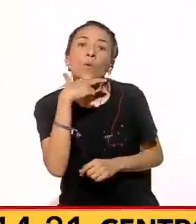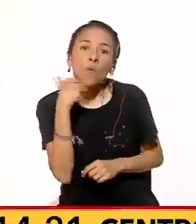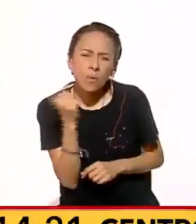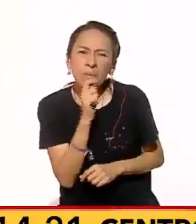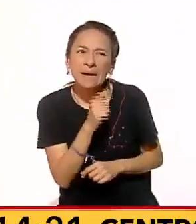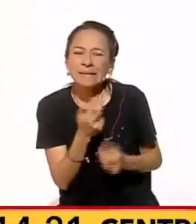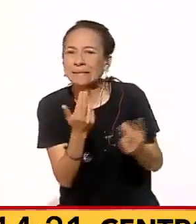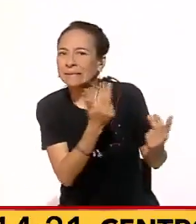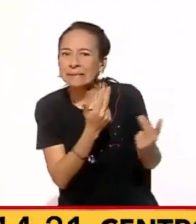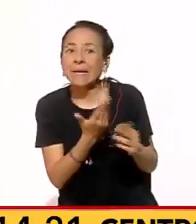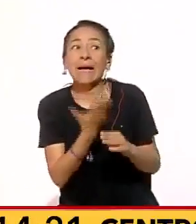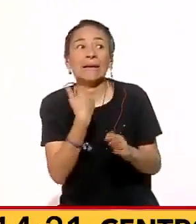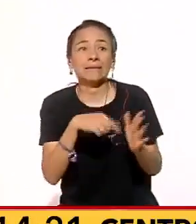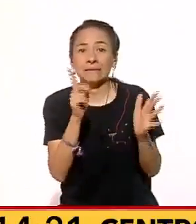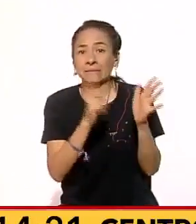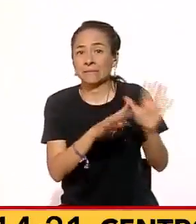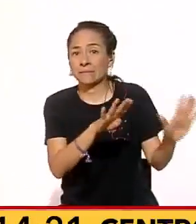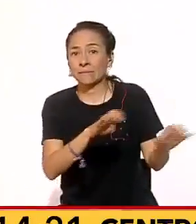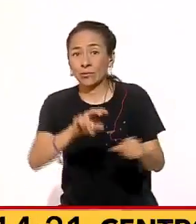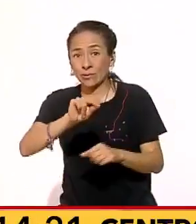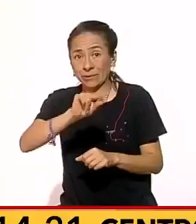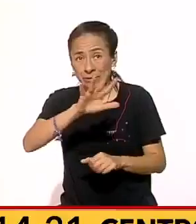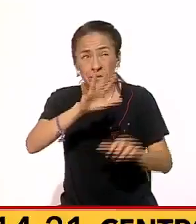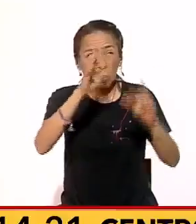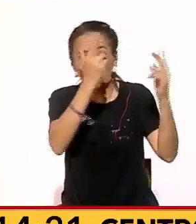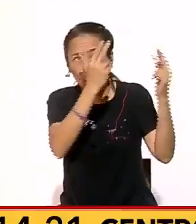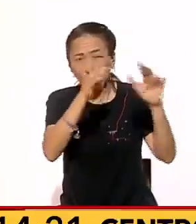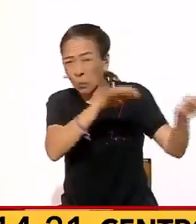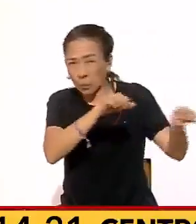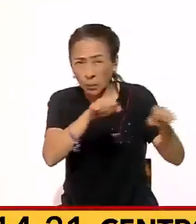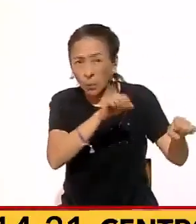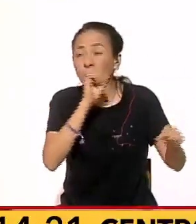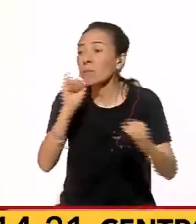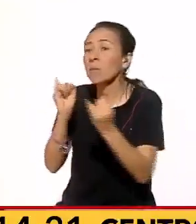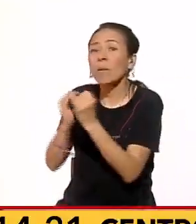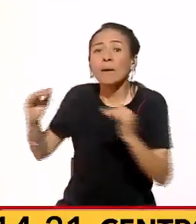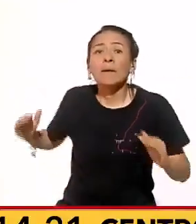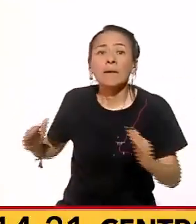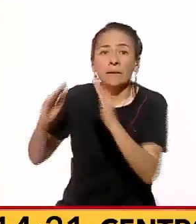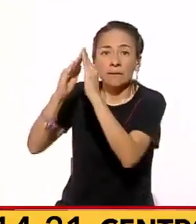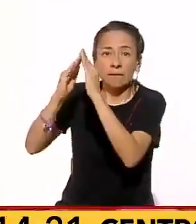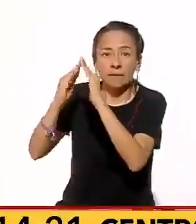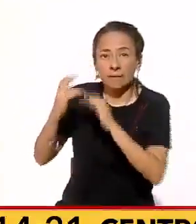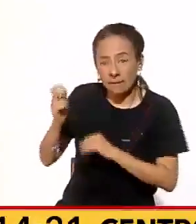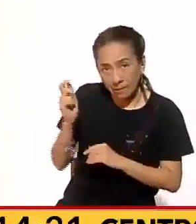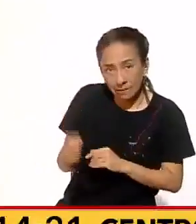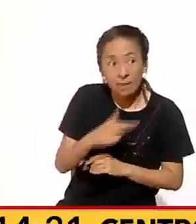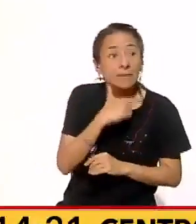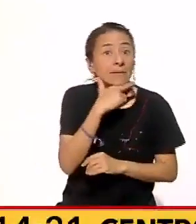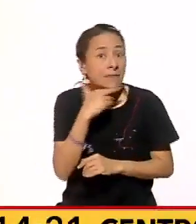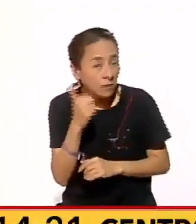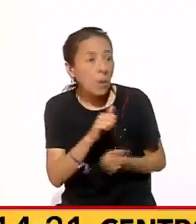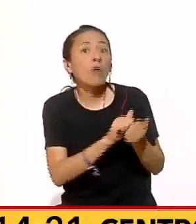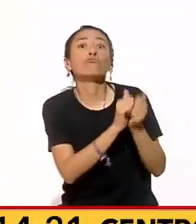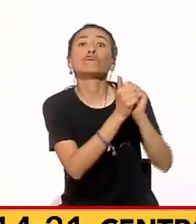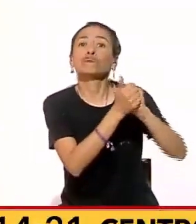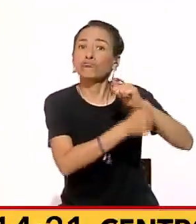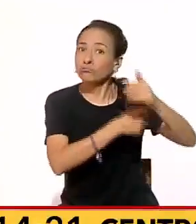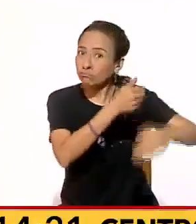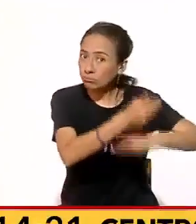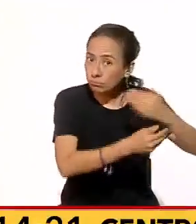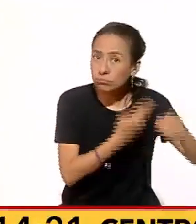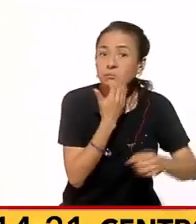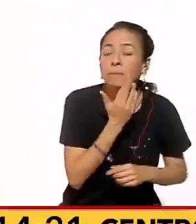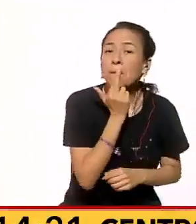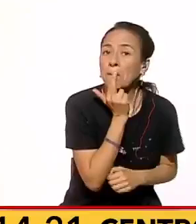de los sismos de 1985, y el de Tlatelolco. La Roma evolucionó favorablemente